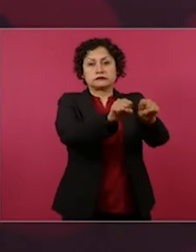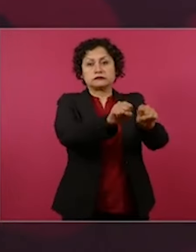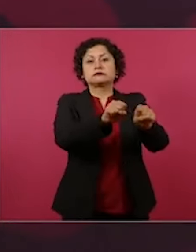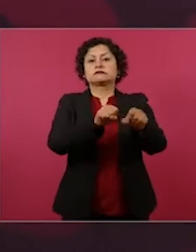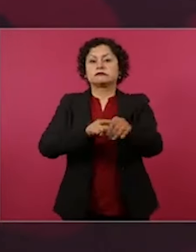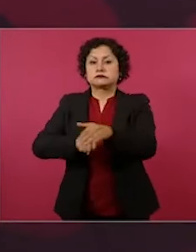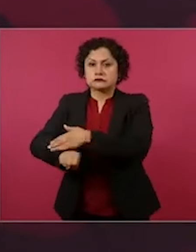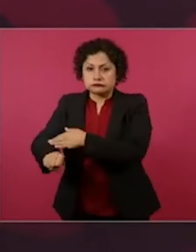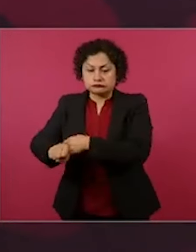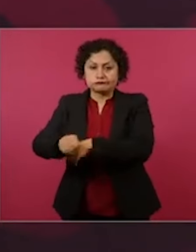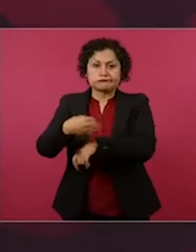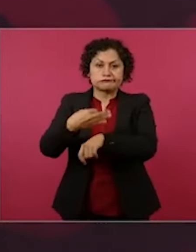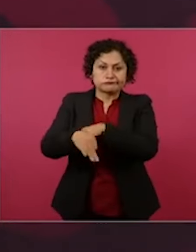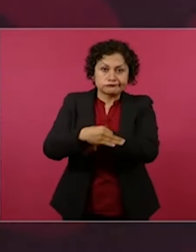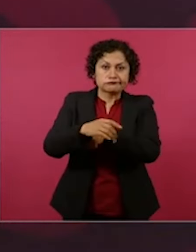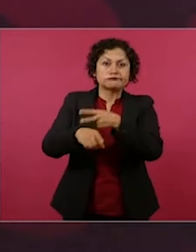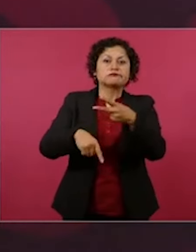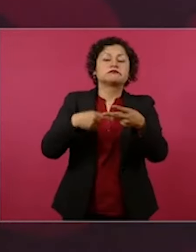Se sigue con